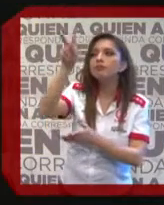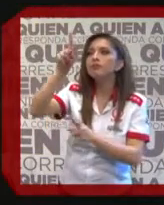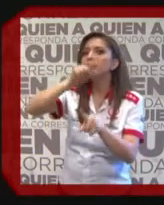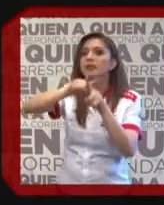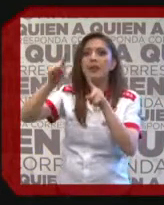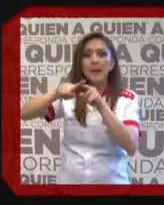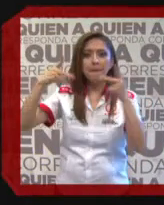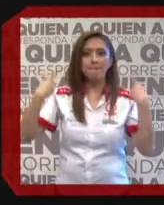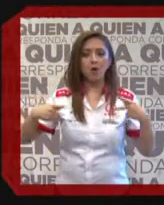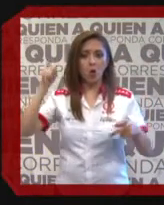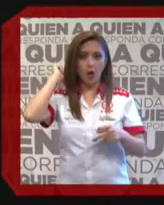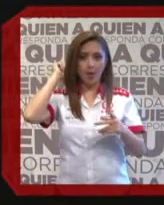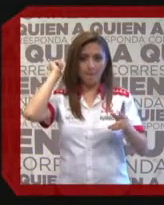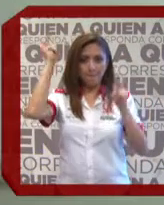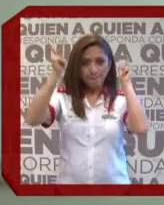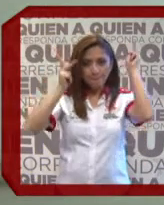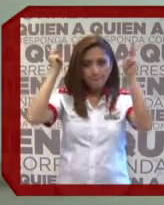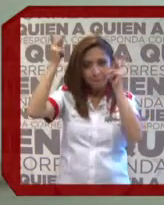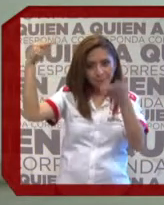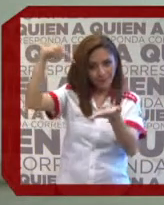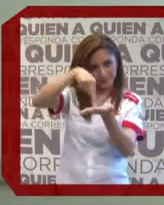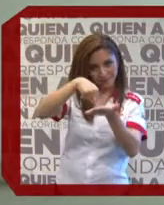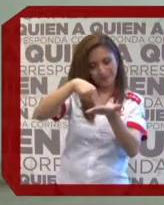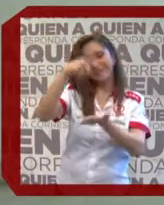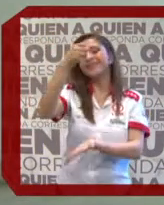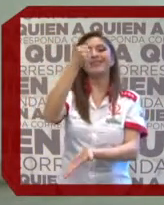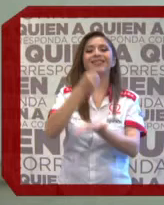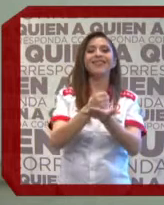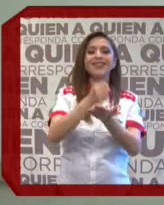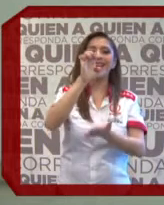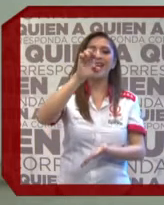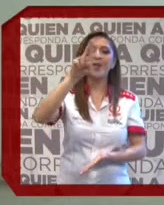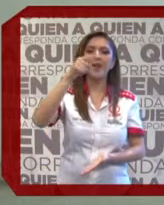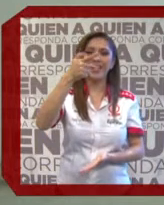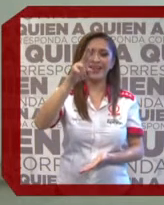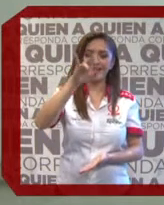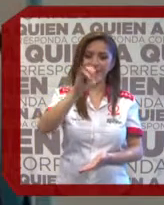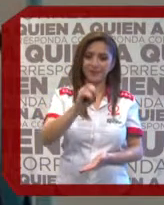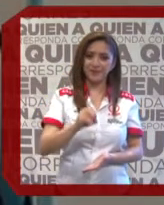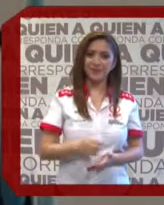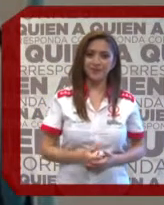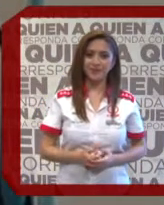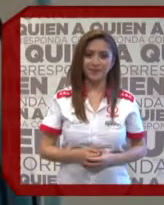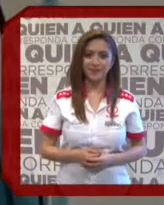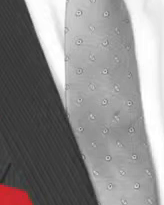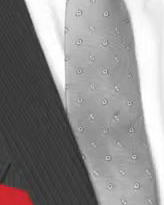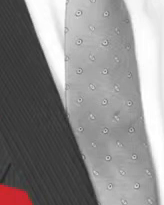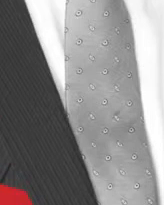visitantes que aquí concurran. Para Quien Corresponda, Eugenio Zamora.